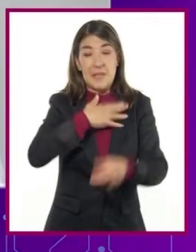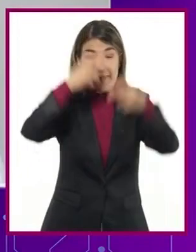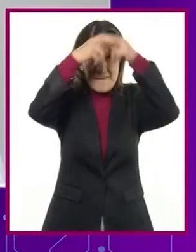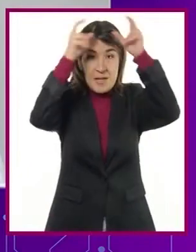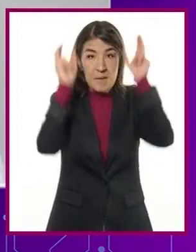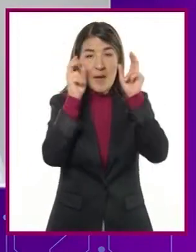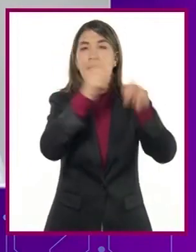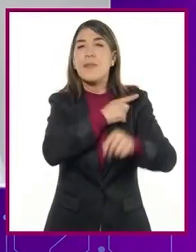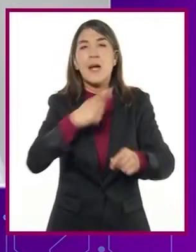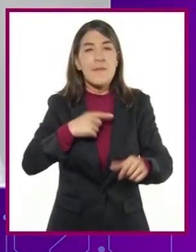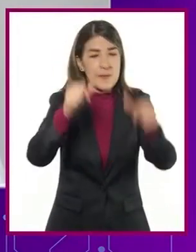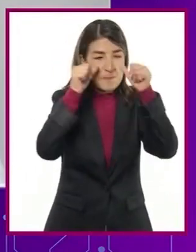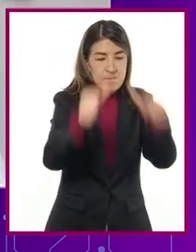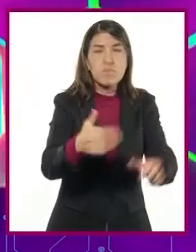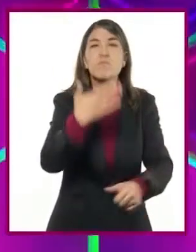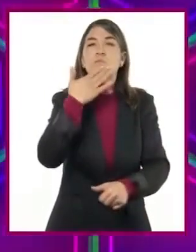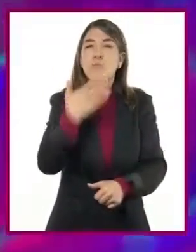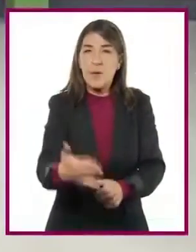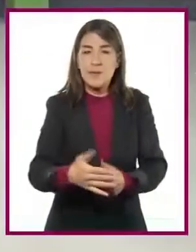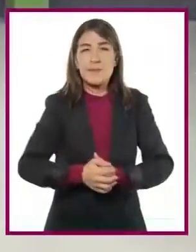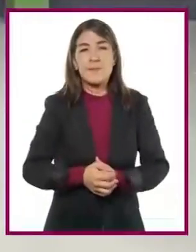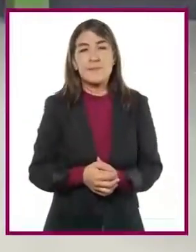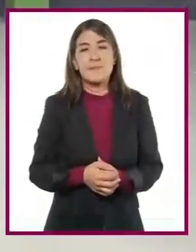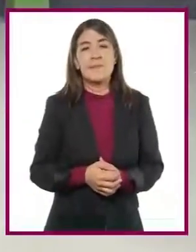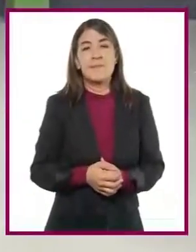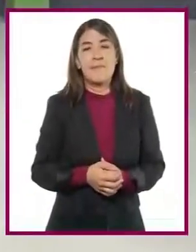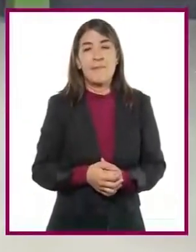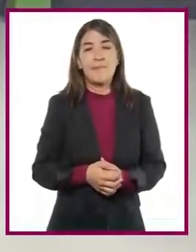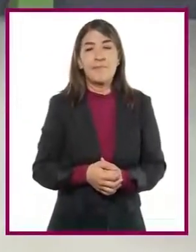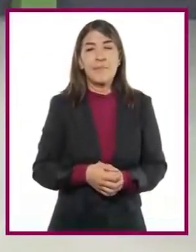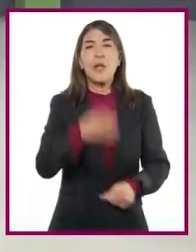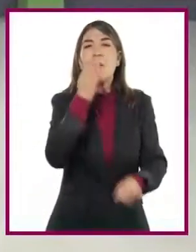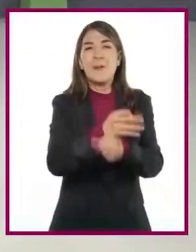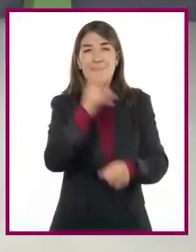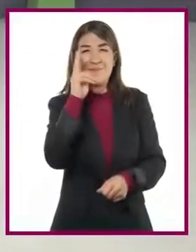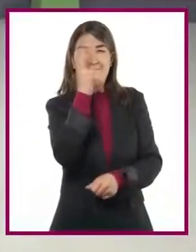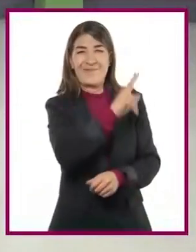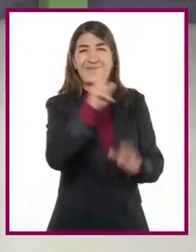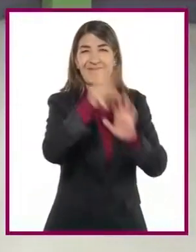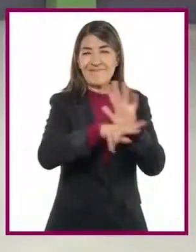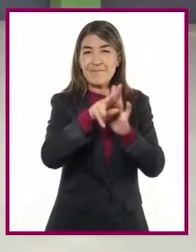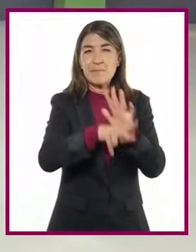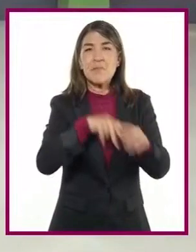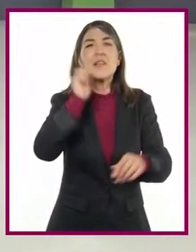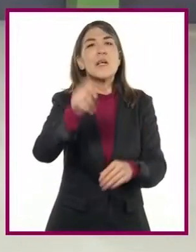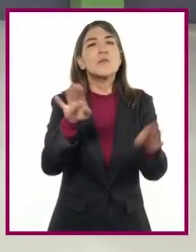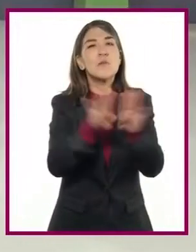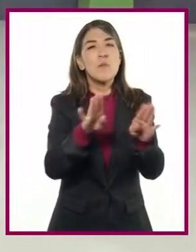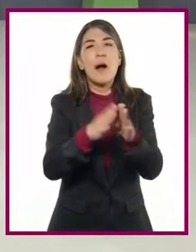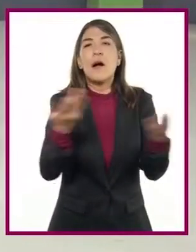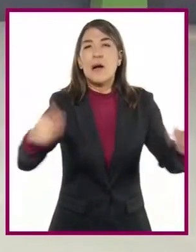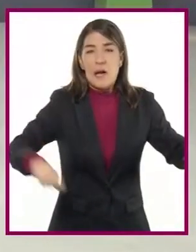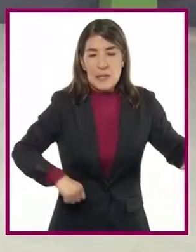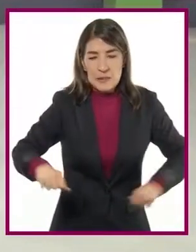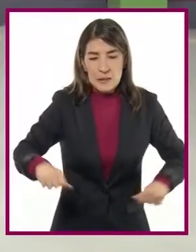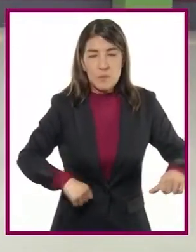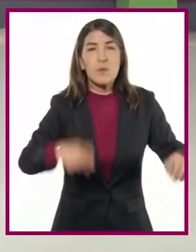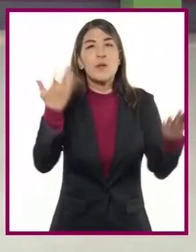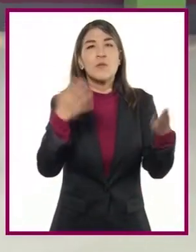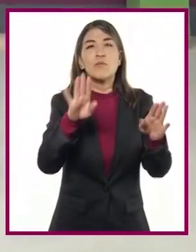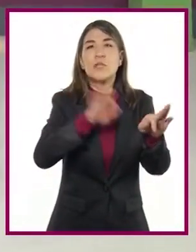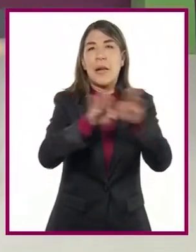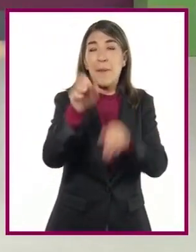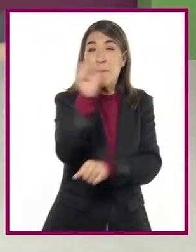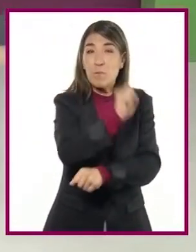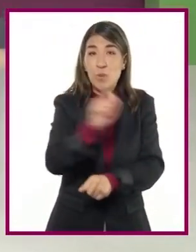servir con eficiencia. Como observamos y escuchamos, Guiar el ejercicio profesional bajo el